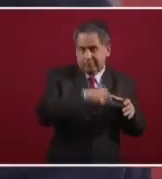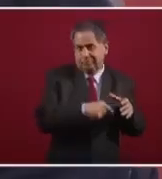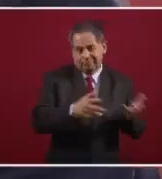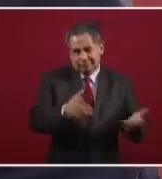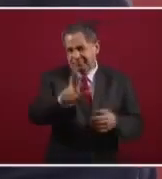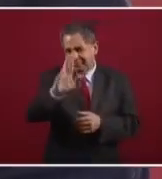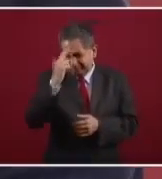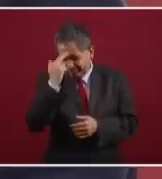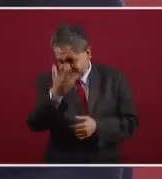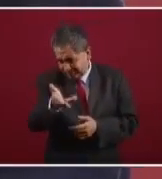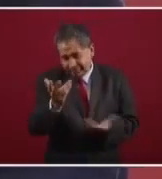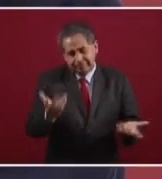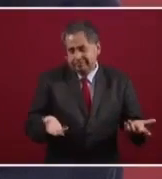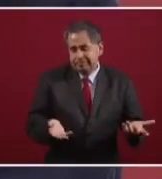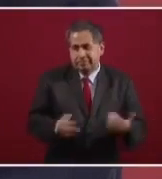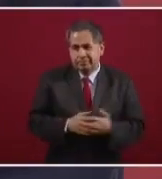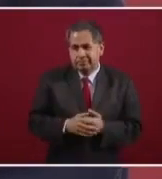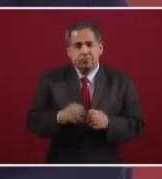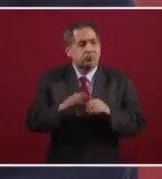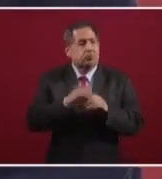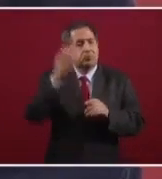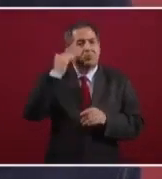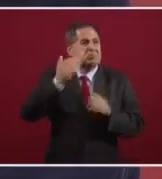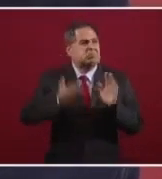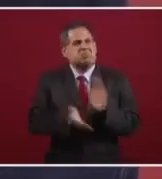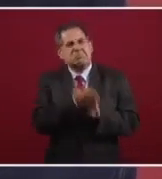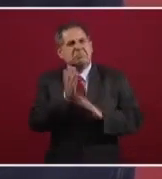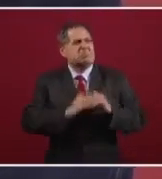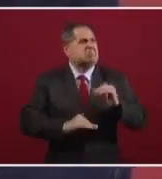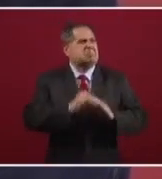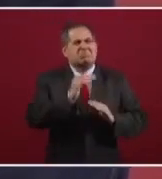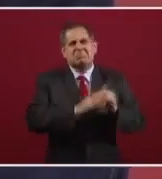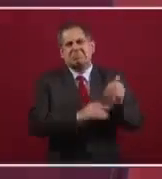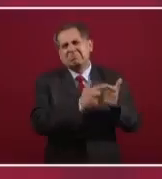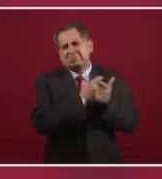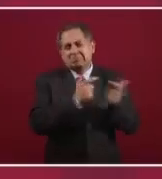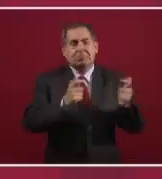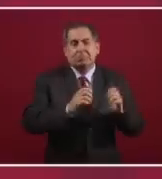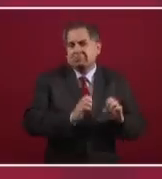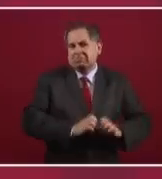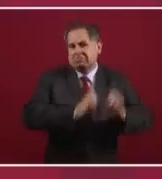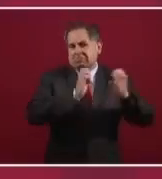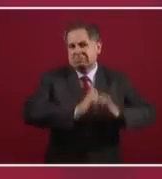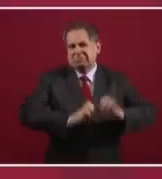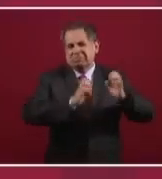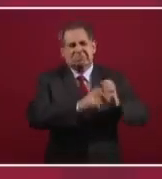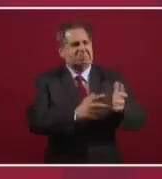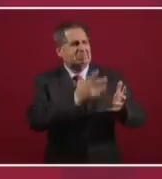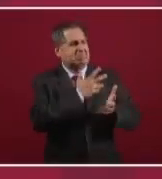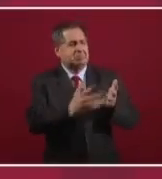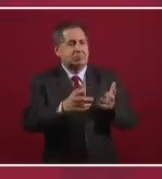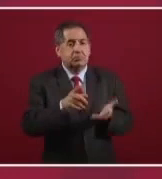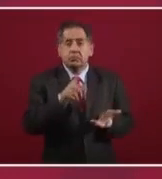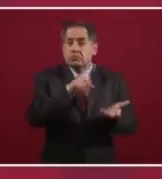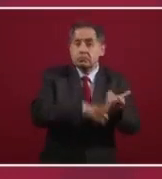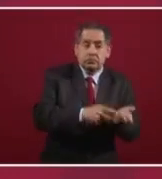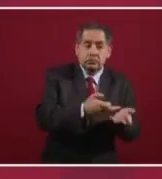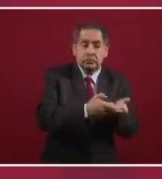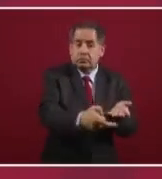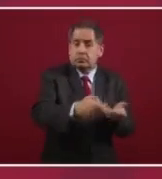acuérdense cómo construían unidades habitacionales en zonas de